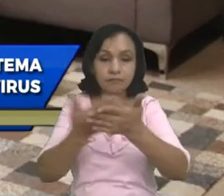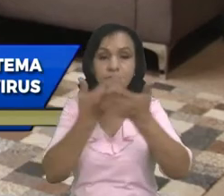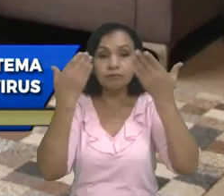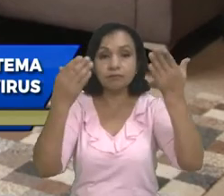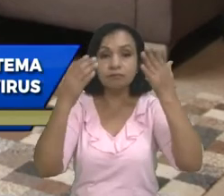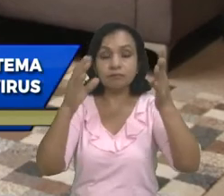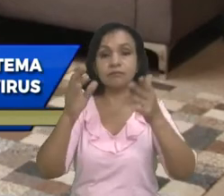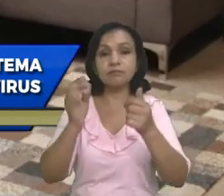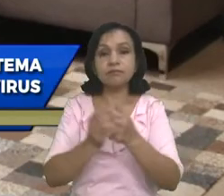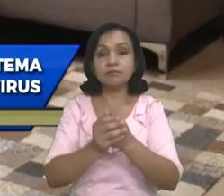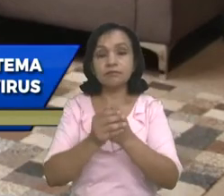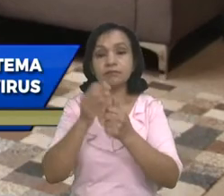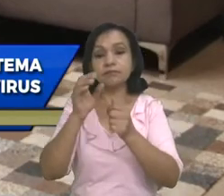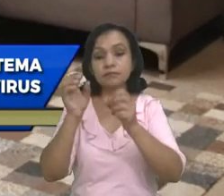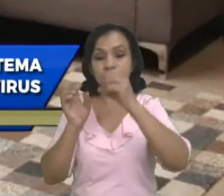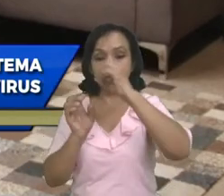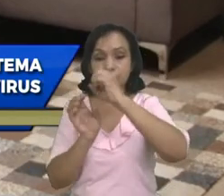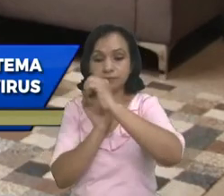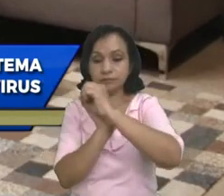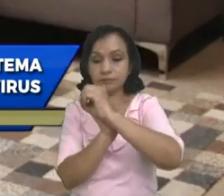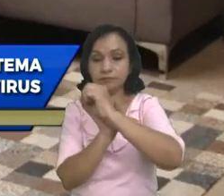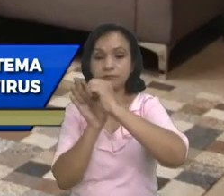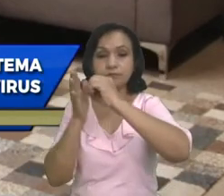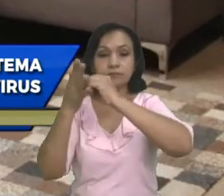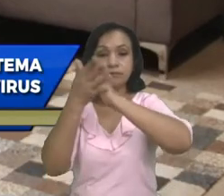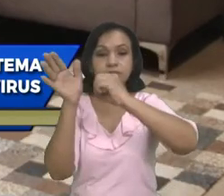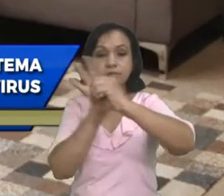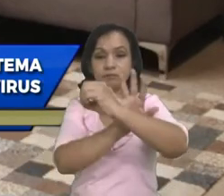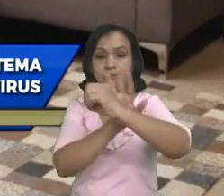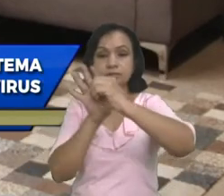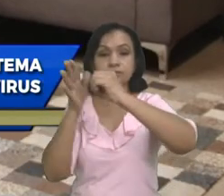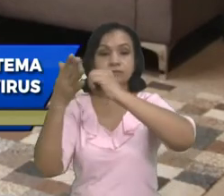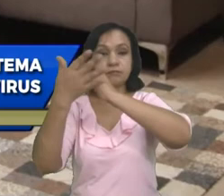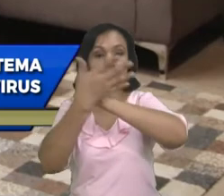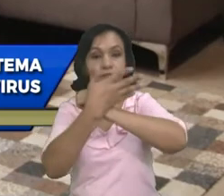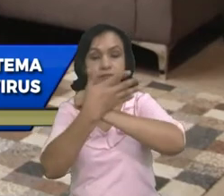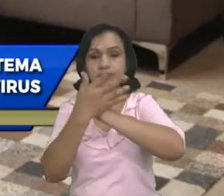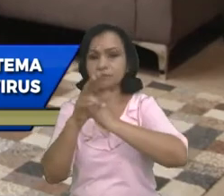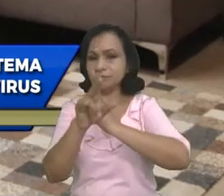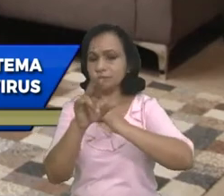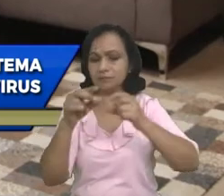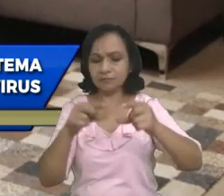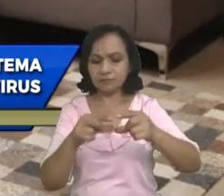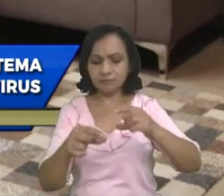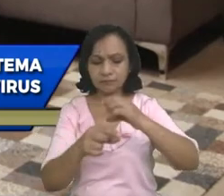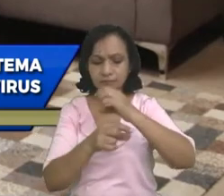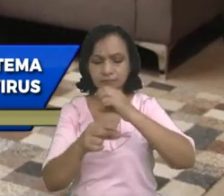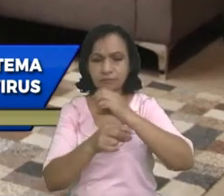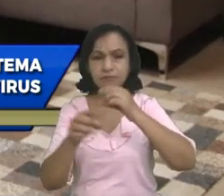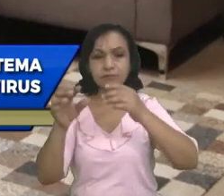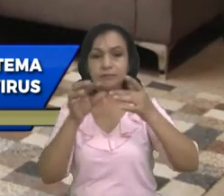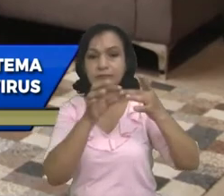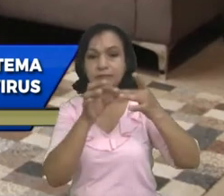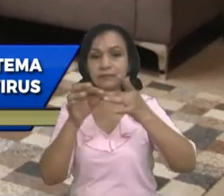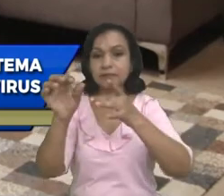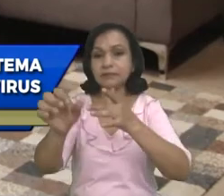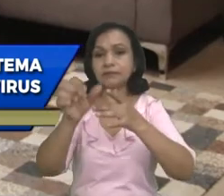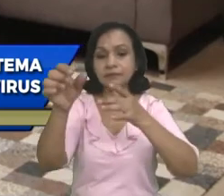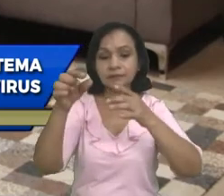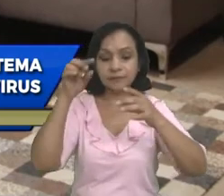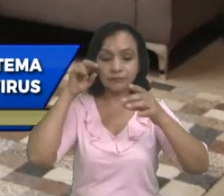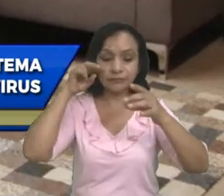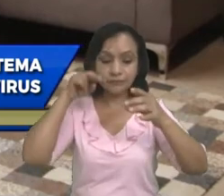exclusivamente para el coronavirus que es un nuevo virus para que tú usas la misma técnica pero use reactivos específicos para el